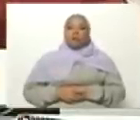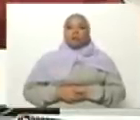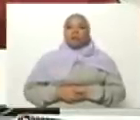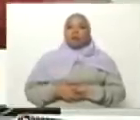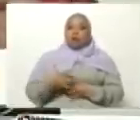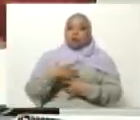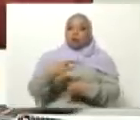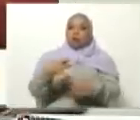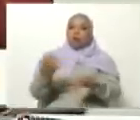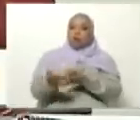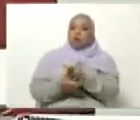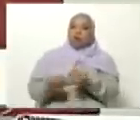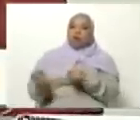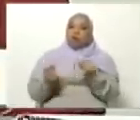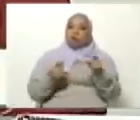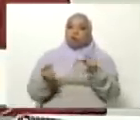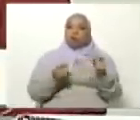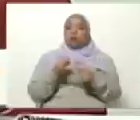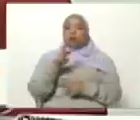nuestro país el 23 de febrero.